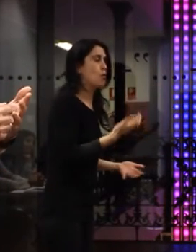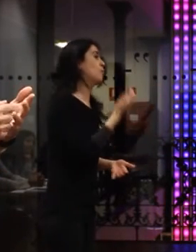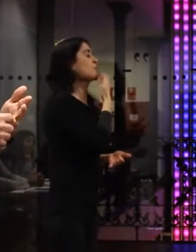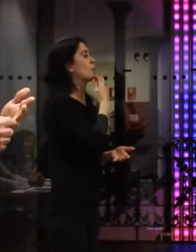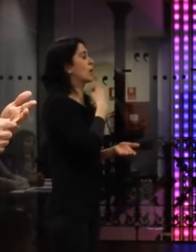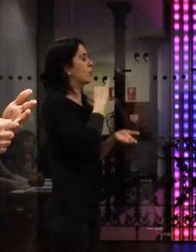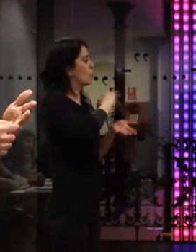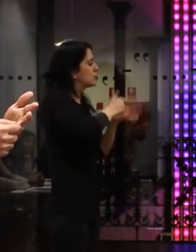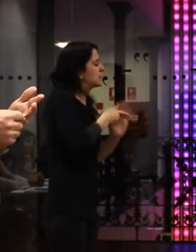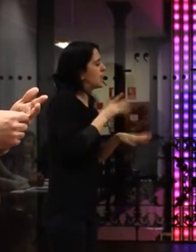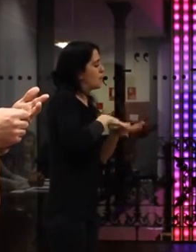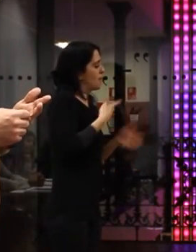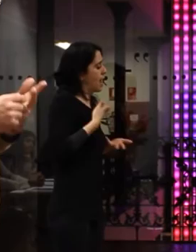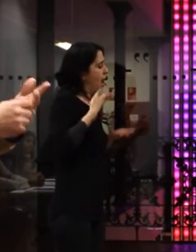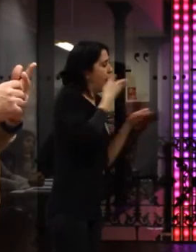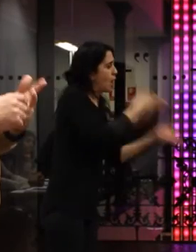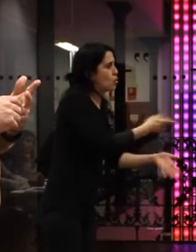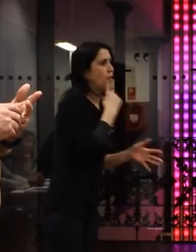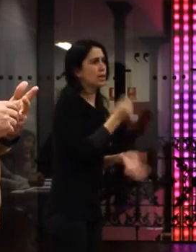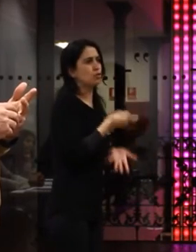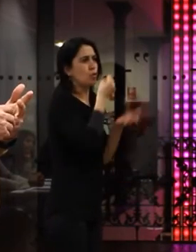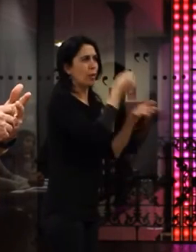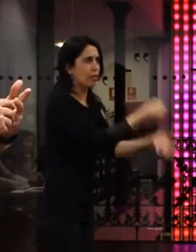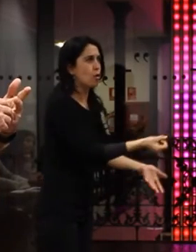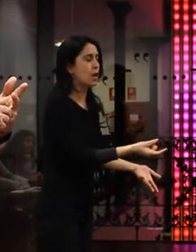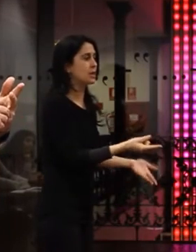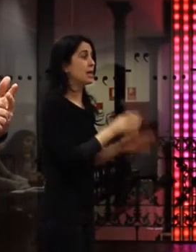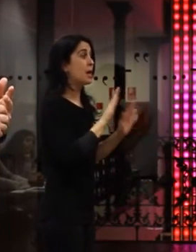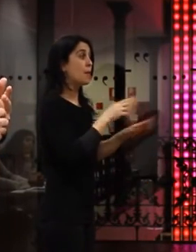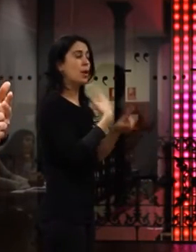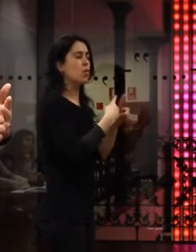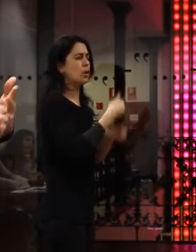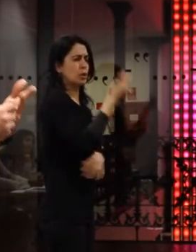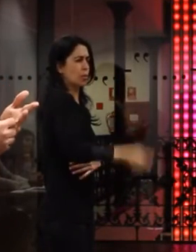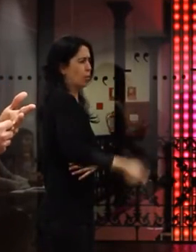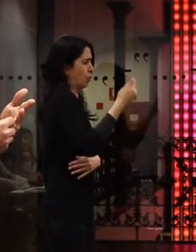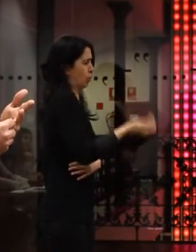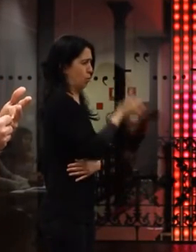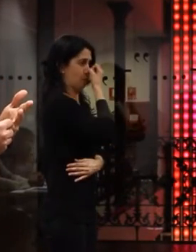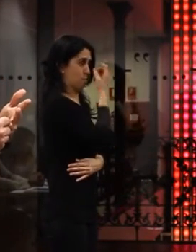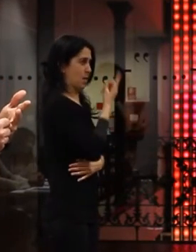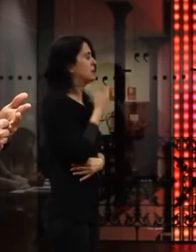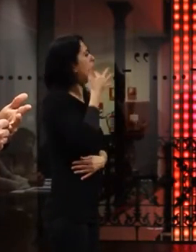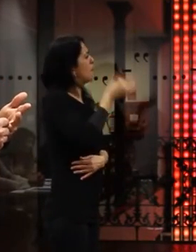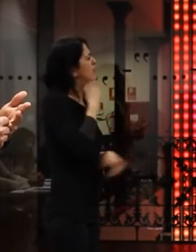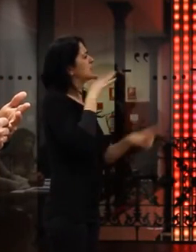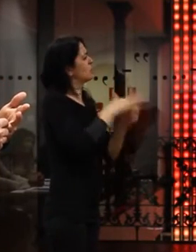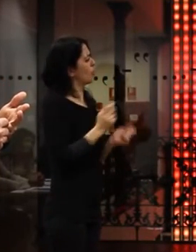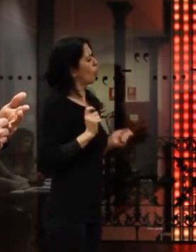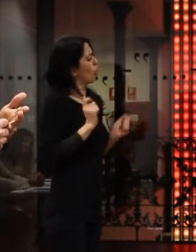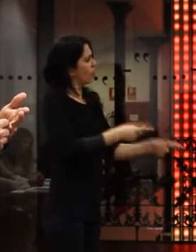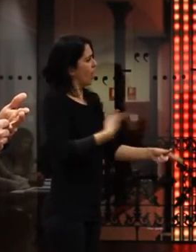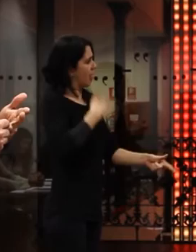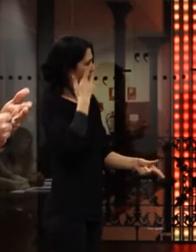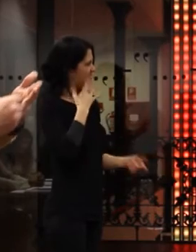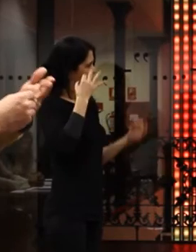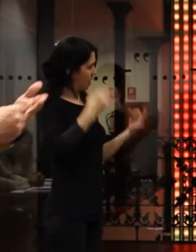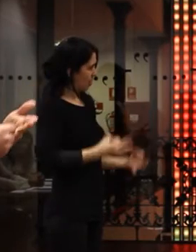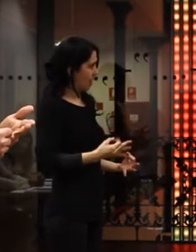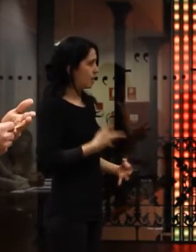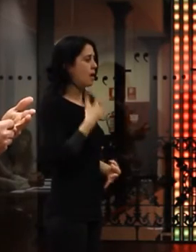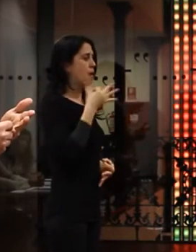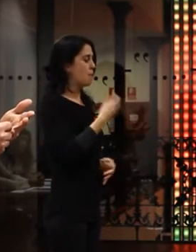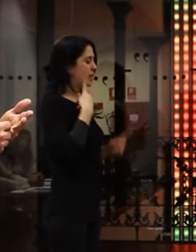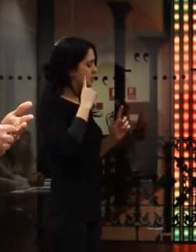no pueda, pero sobre todo, de una cosa incluso más importante y que dignifica más todavía, yo creo,